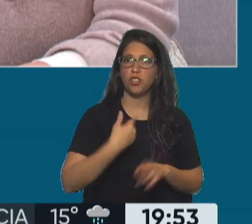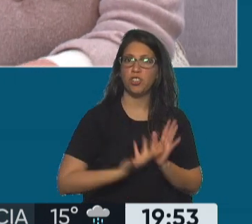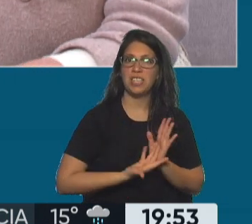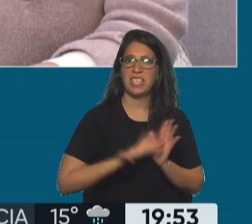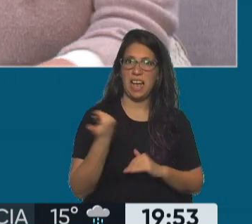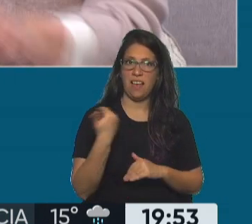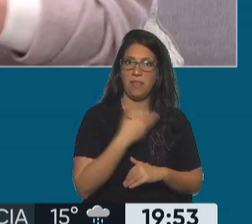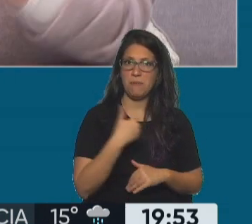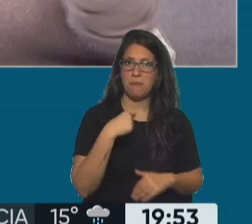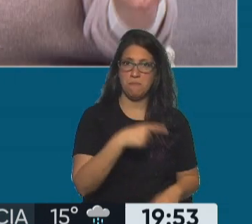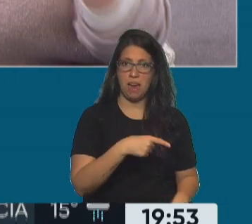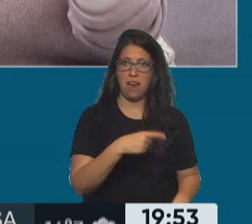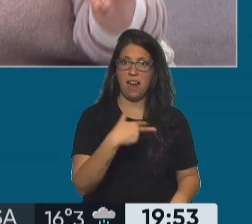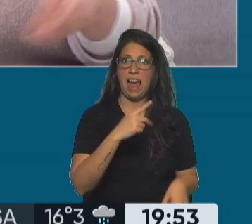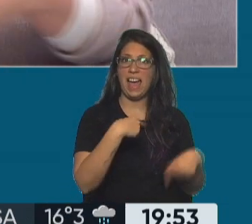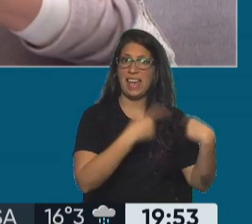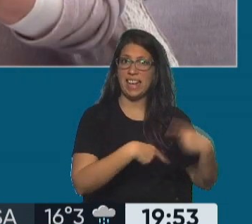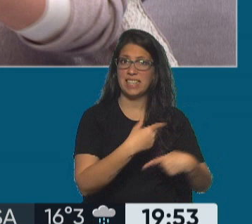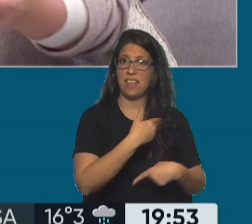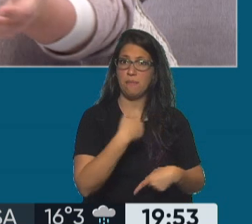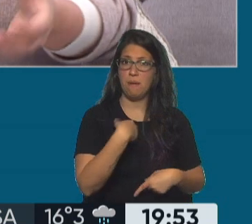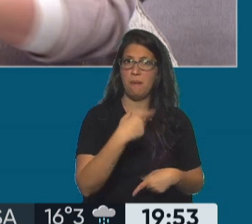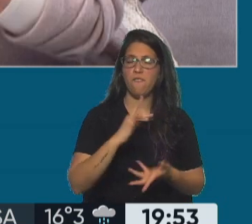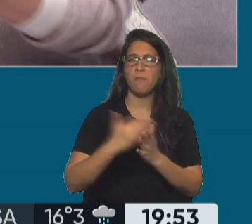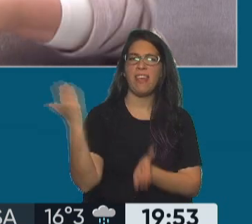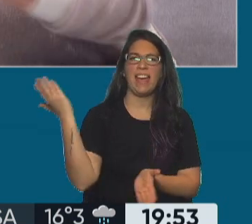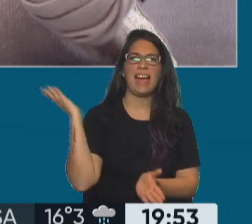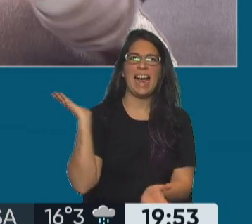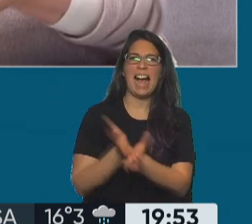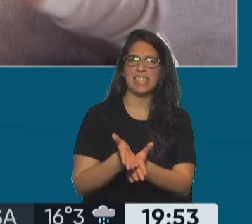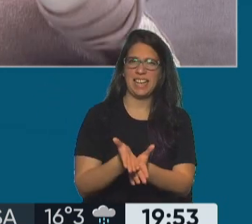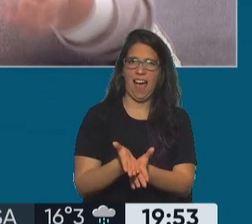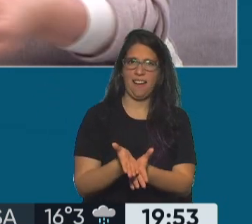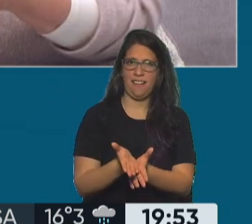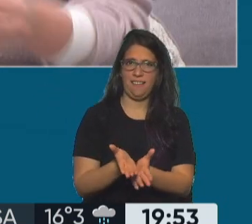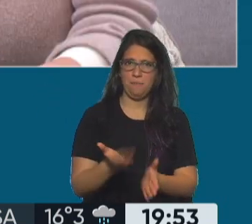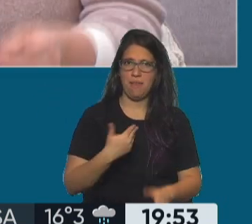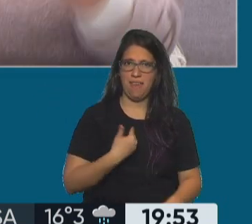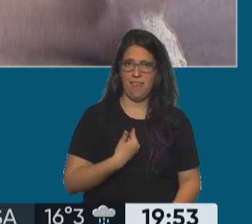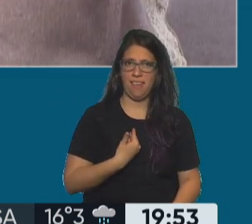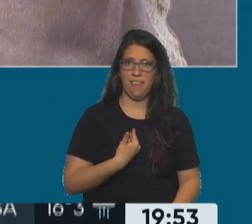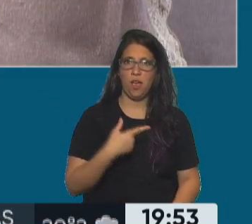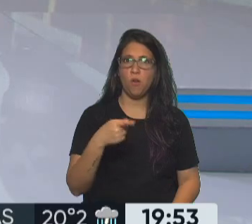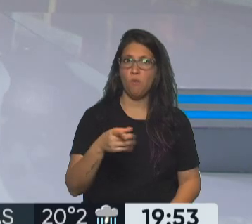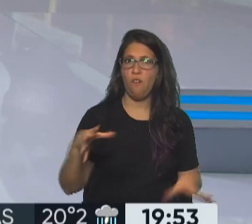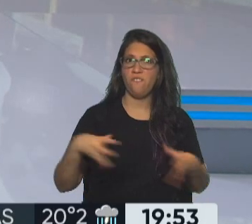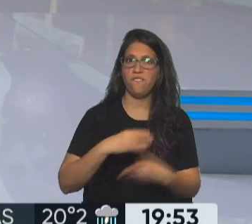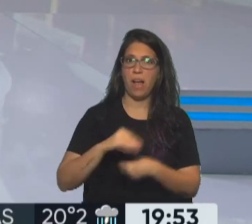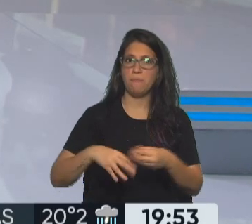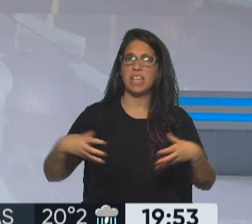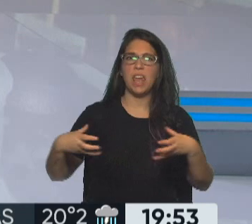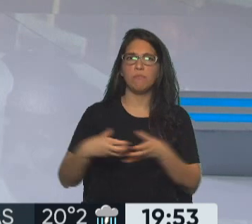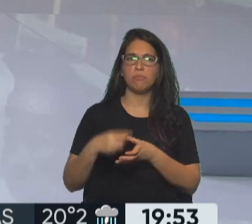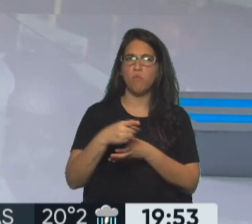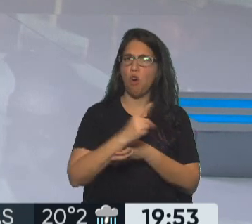hereditario de mi mamá, o sea, sacarme la herencia de mi mamá a modo de castigo, Sí, simbólico, claro. real, Vos económico. no pertenecés a esta tribu, a esta